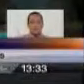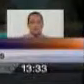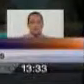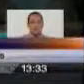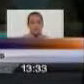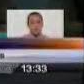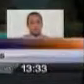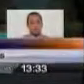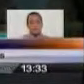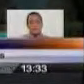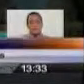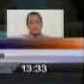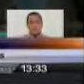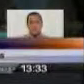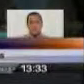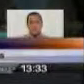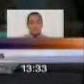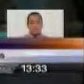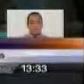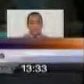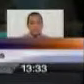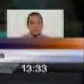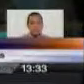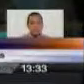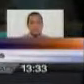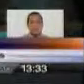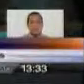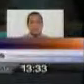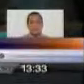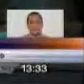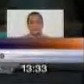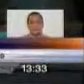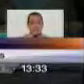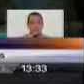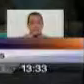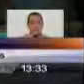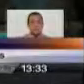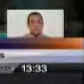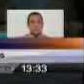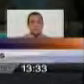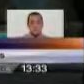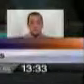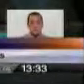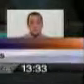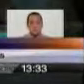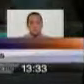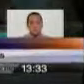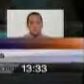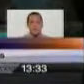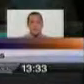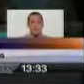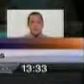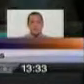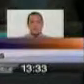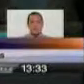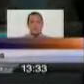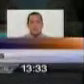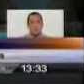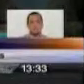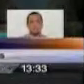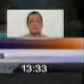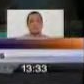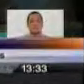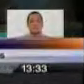partidos en este escenario para informarles de lo que veníamos haciendo y de las coordinaciones que estábamos realizando para poder